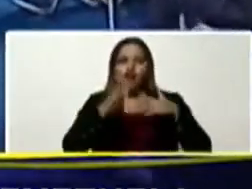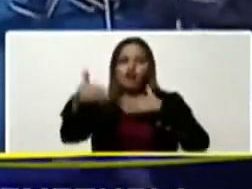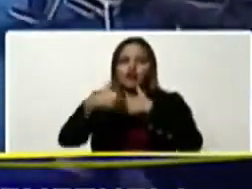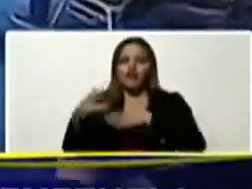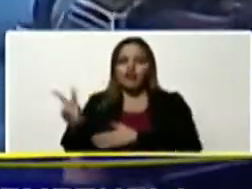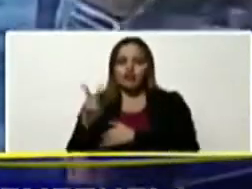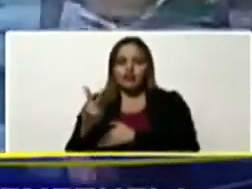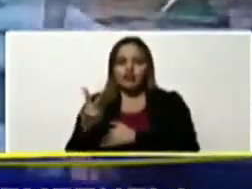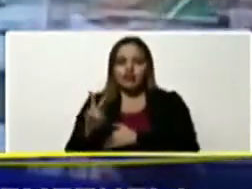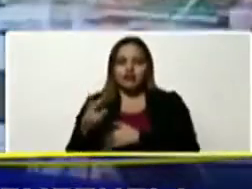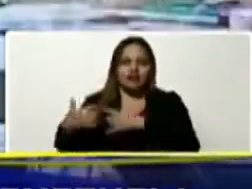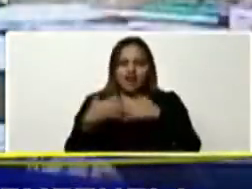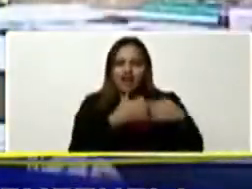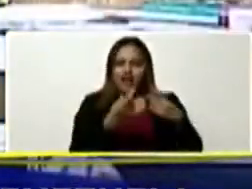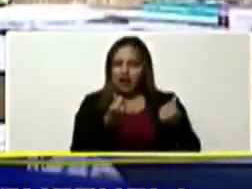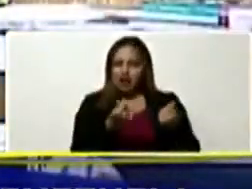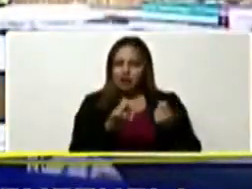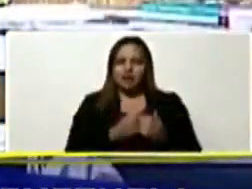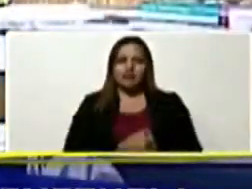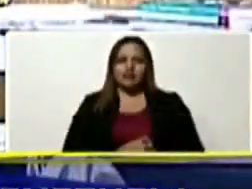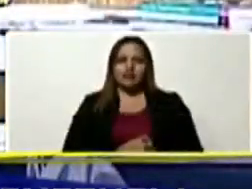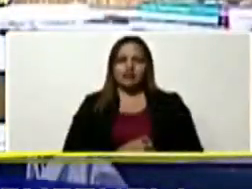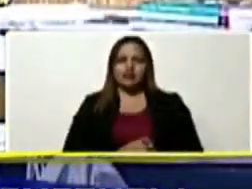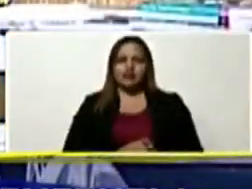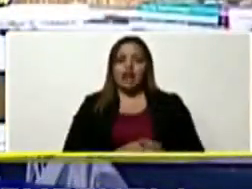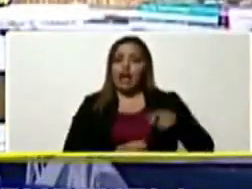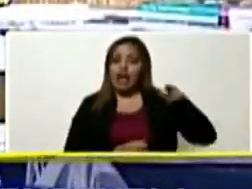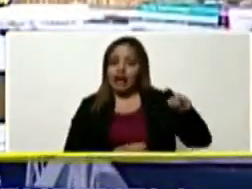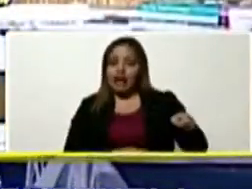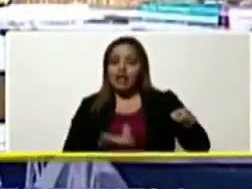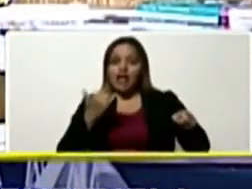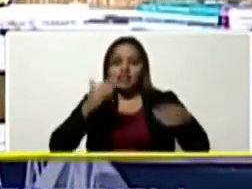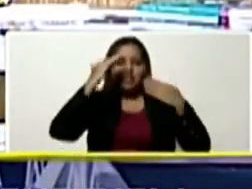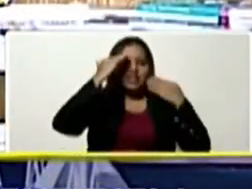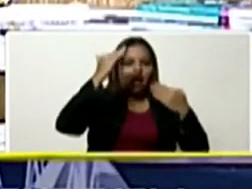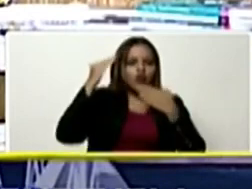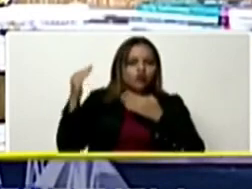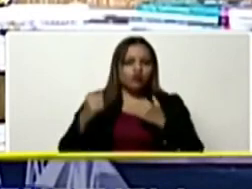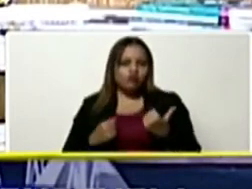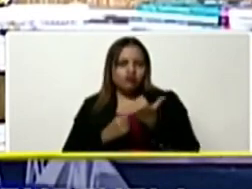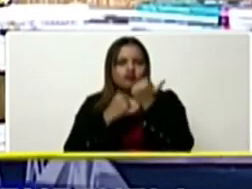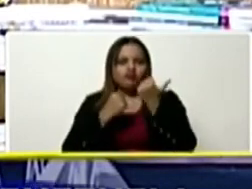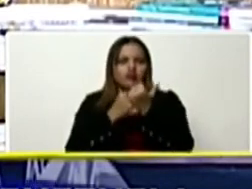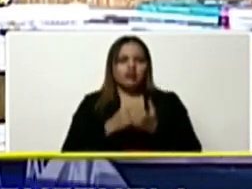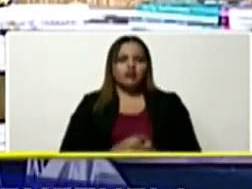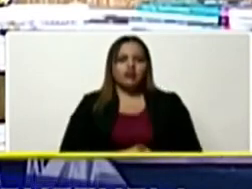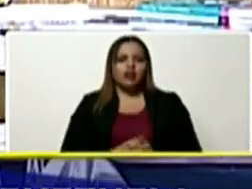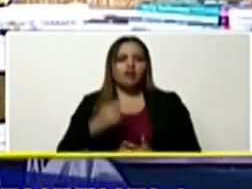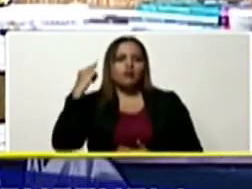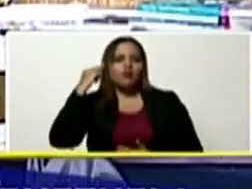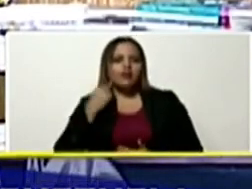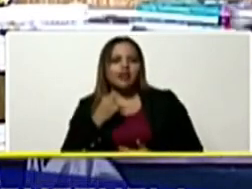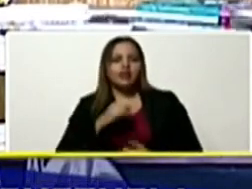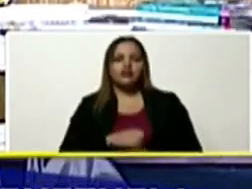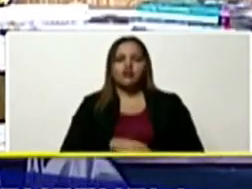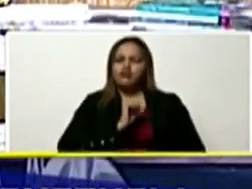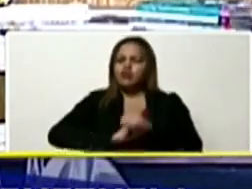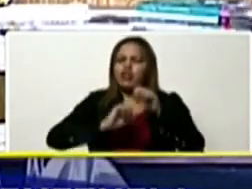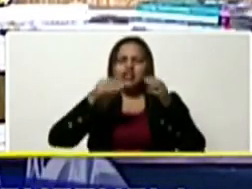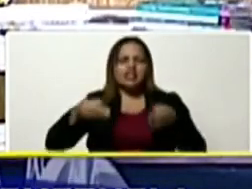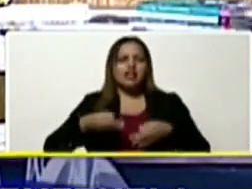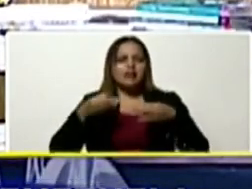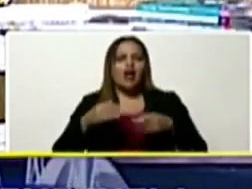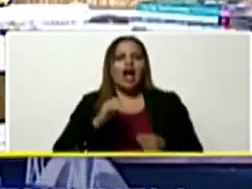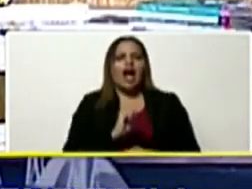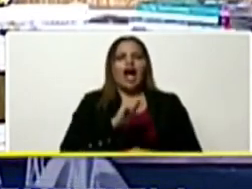económica. Alex Saab, hasta él llegue nuestro saludo solidario, bolivariano y combativo de siempre.